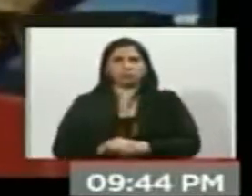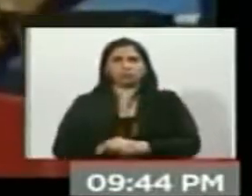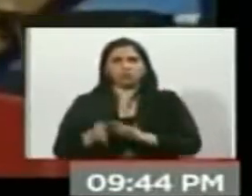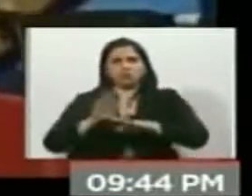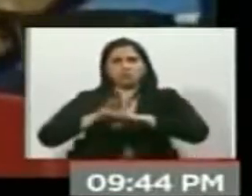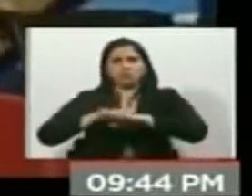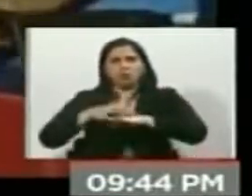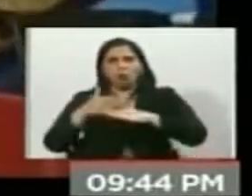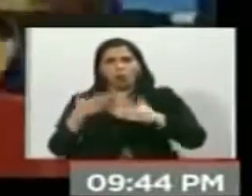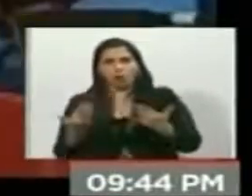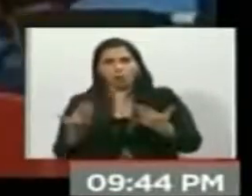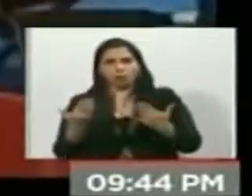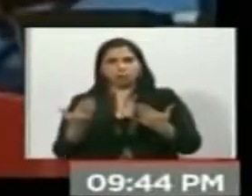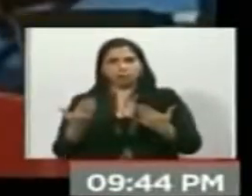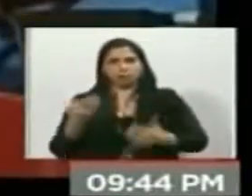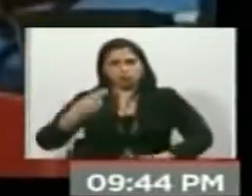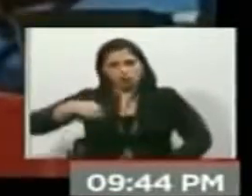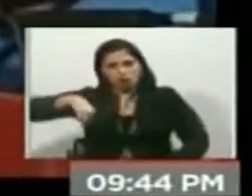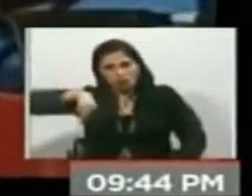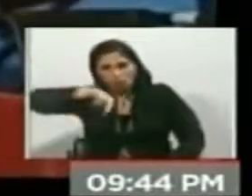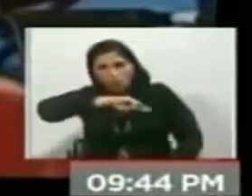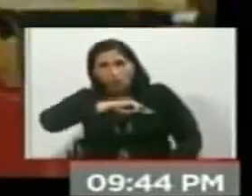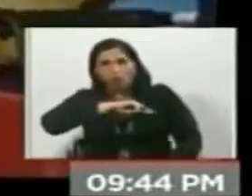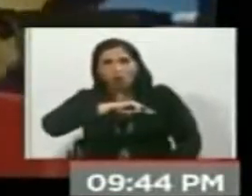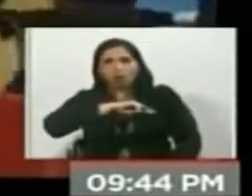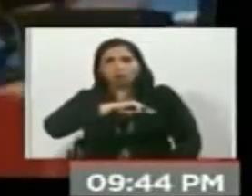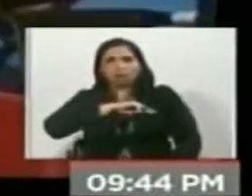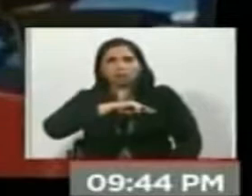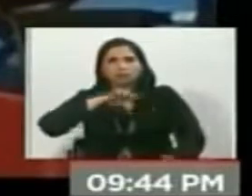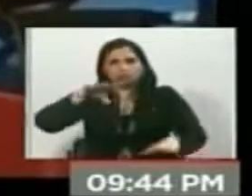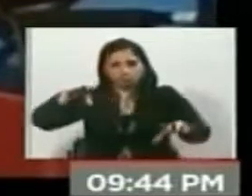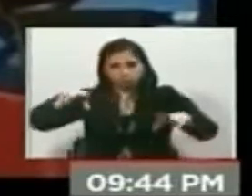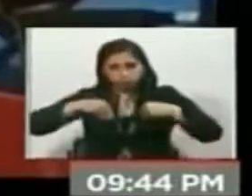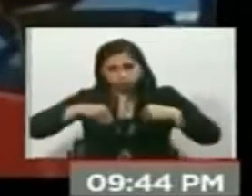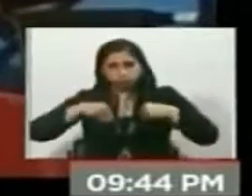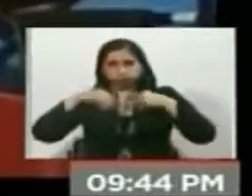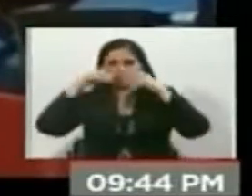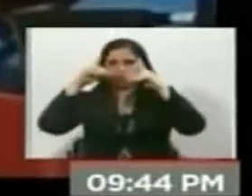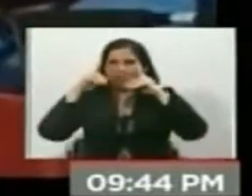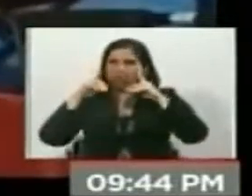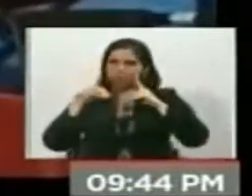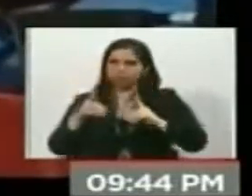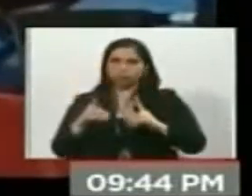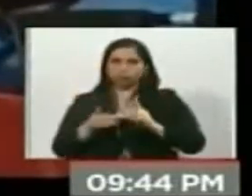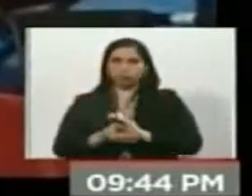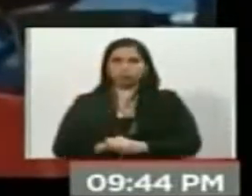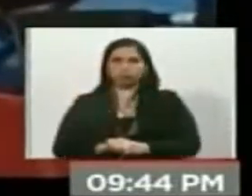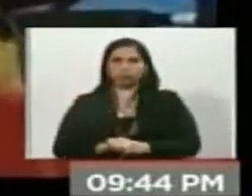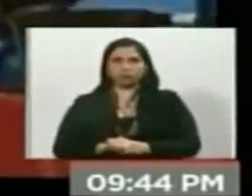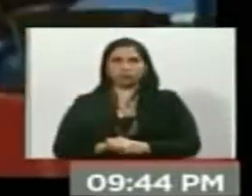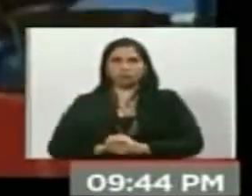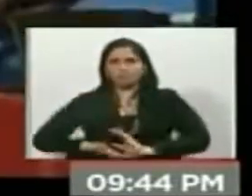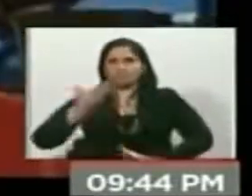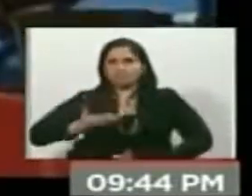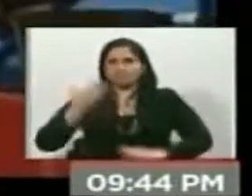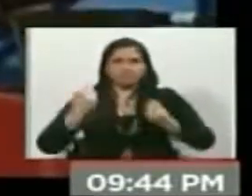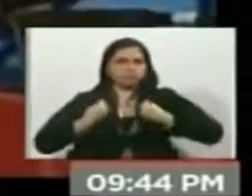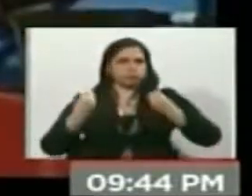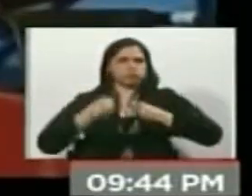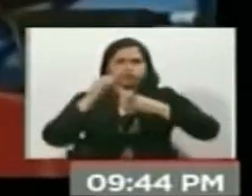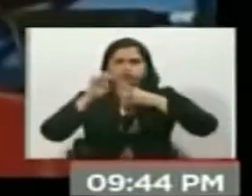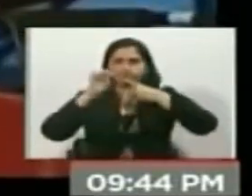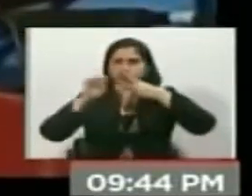porque nosotros hemos tomado una decisión vital,